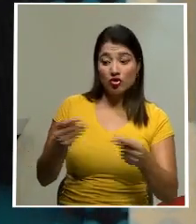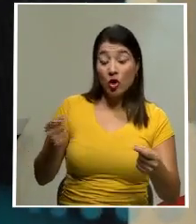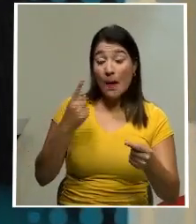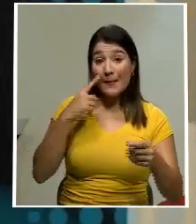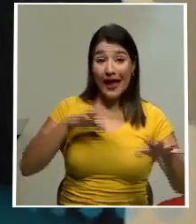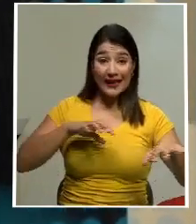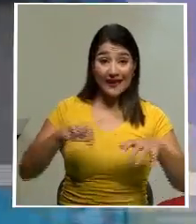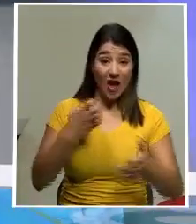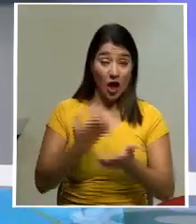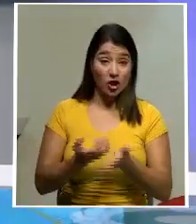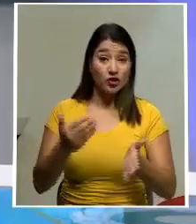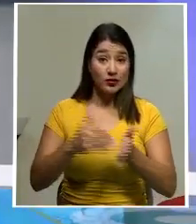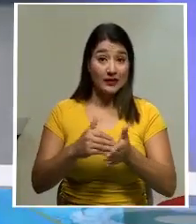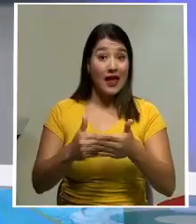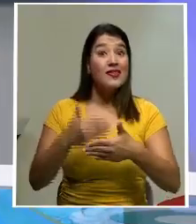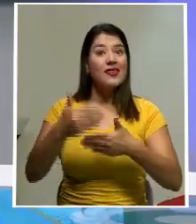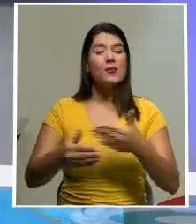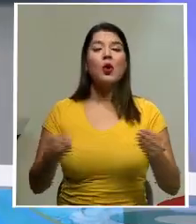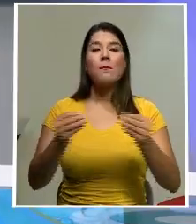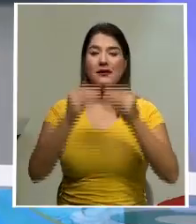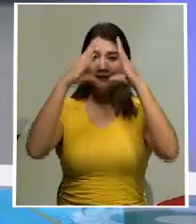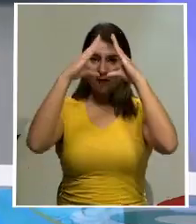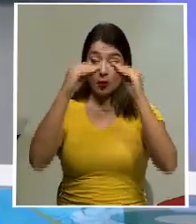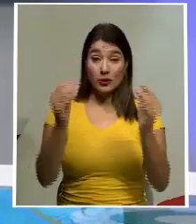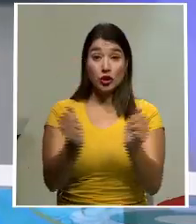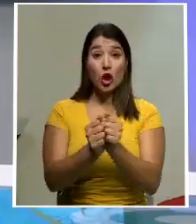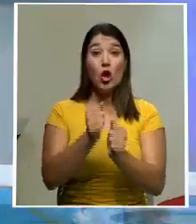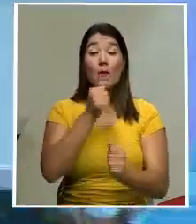lo tendremos al volver con nuestro compañero David Roberto.